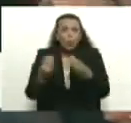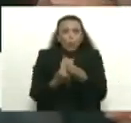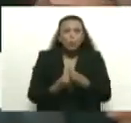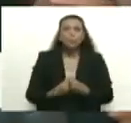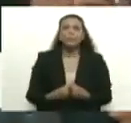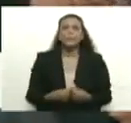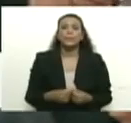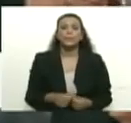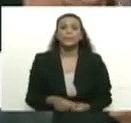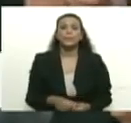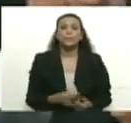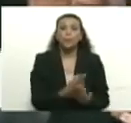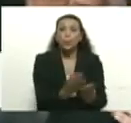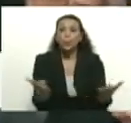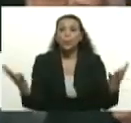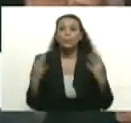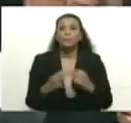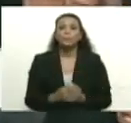¿Quién?